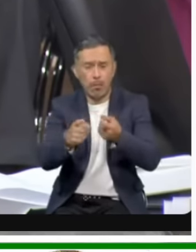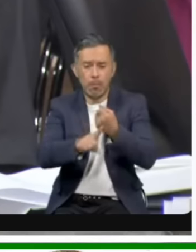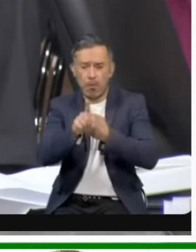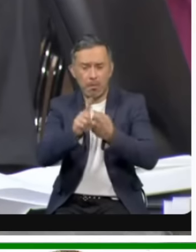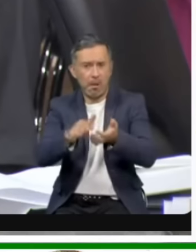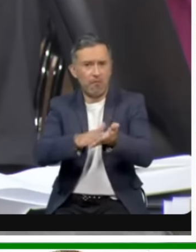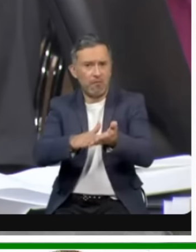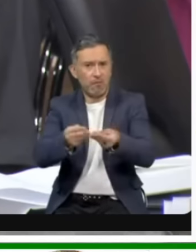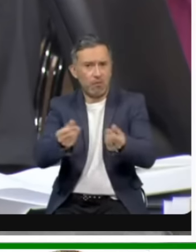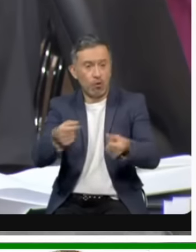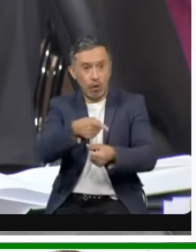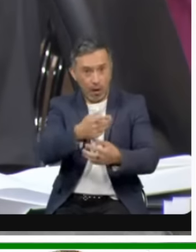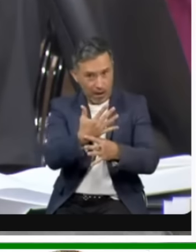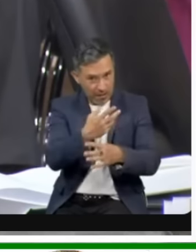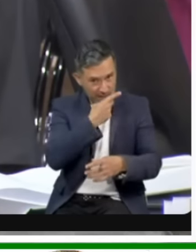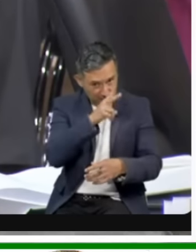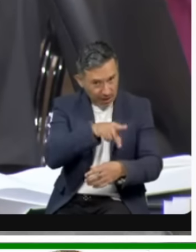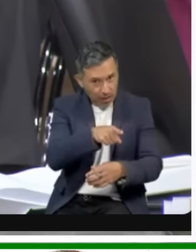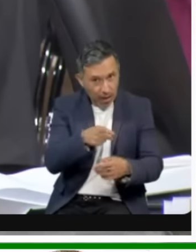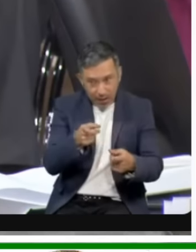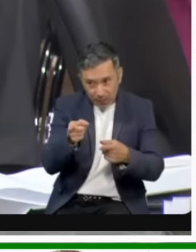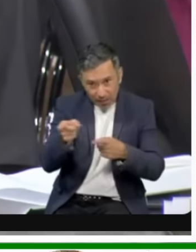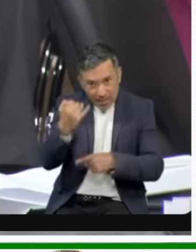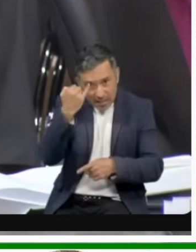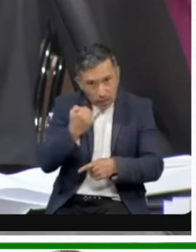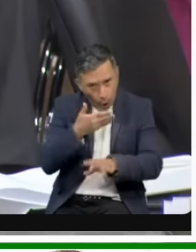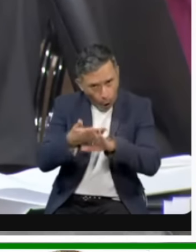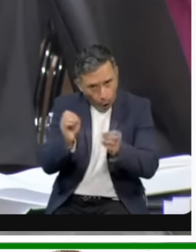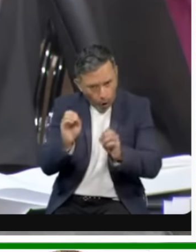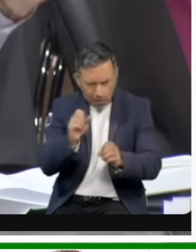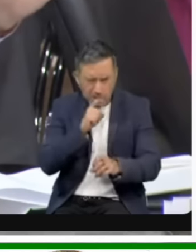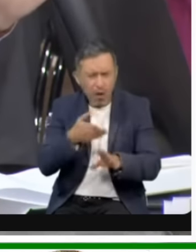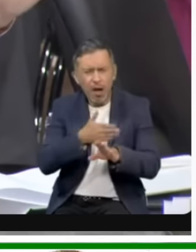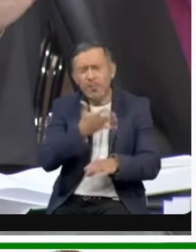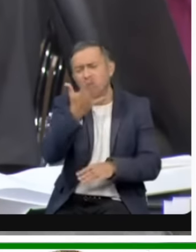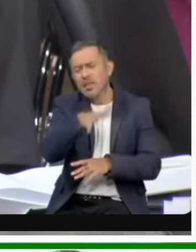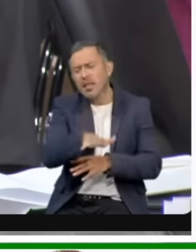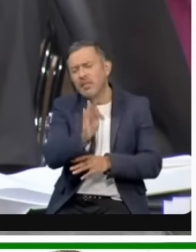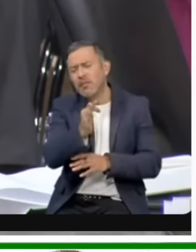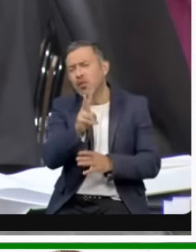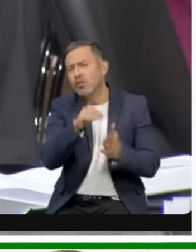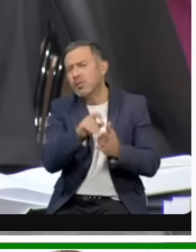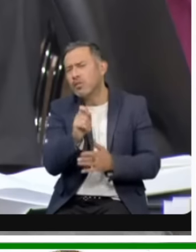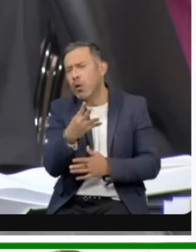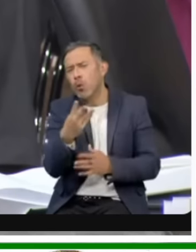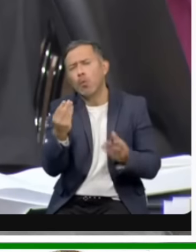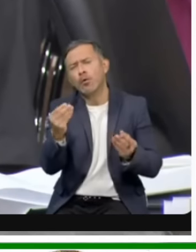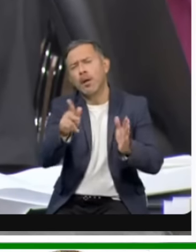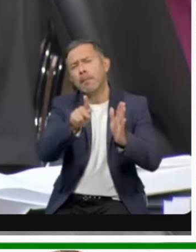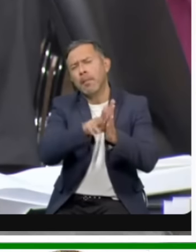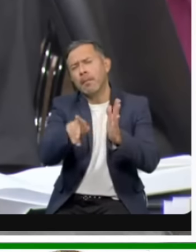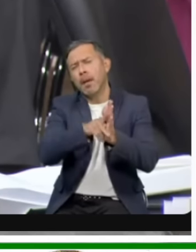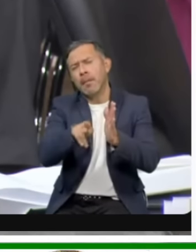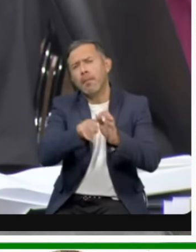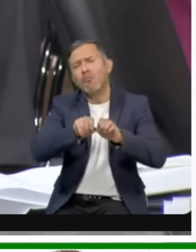haban dicho contra el iteso 10 de febrero de 2024 muchísimas notas hablando en contra de que